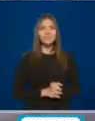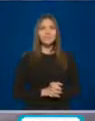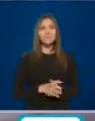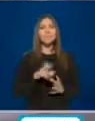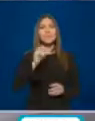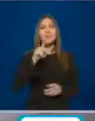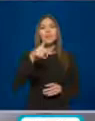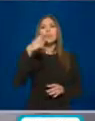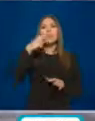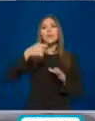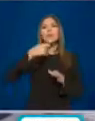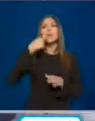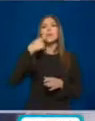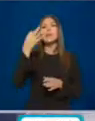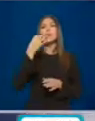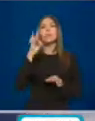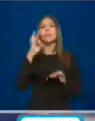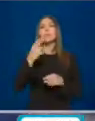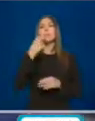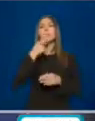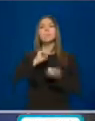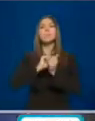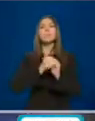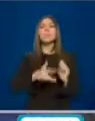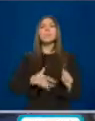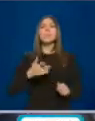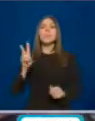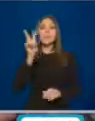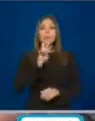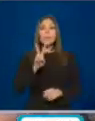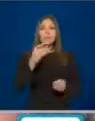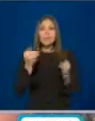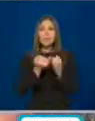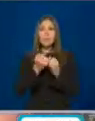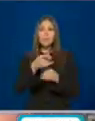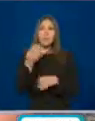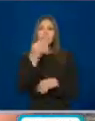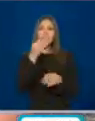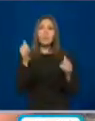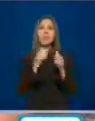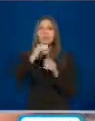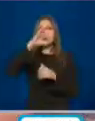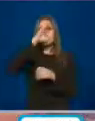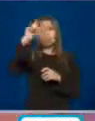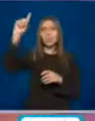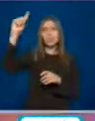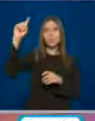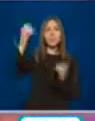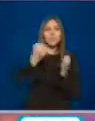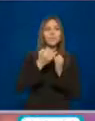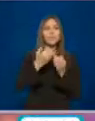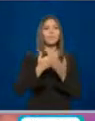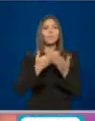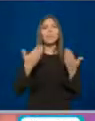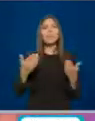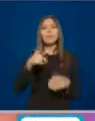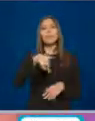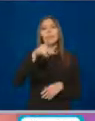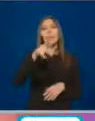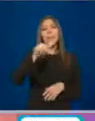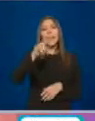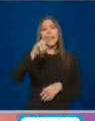para que se endulcen el viernes. Ya, para que se nos endulce el viernes, pero también vamos a acompañar esto con una fotografía más adelante, porque Karen, Con una selfie.